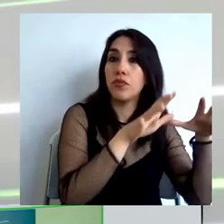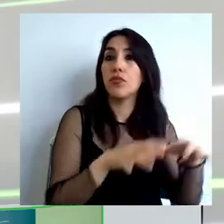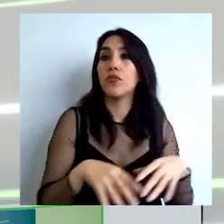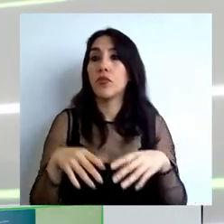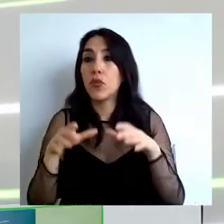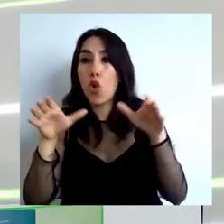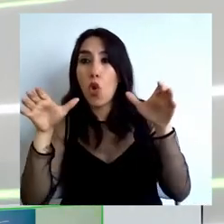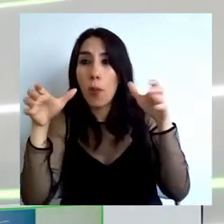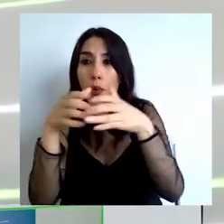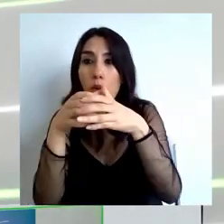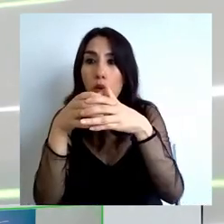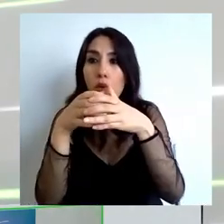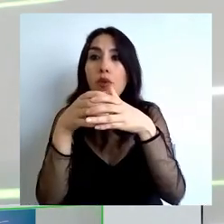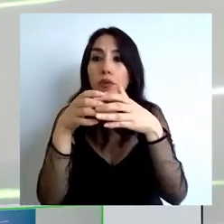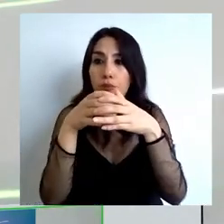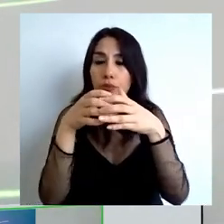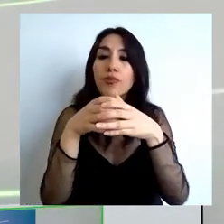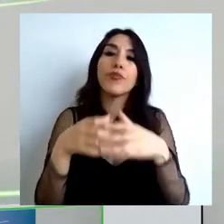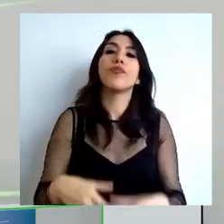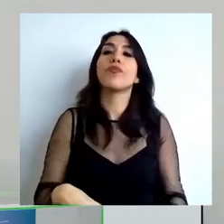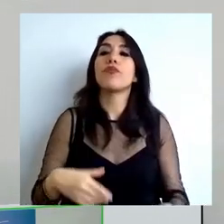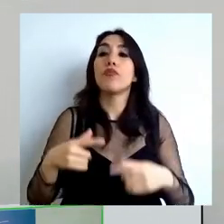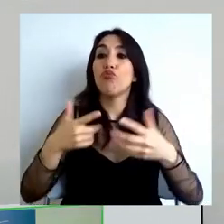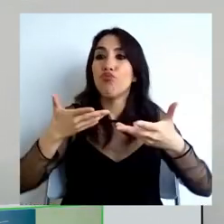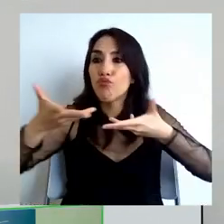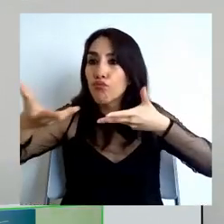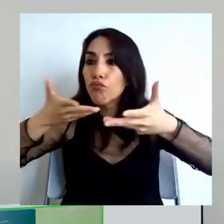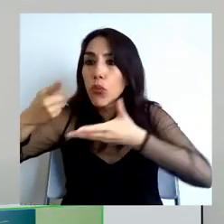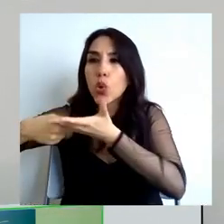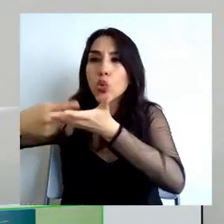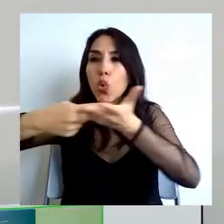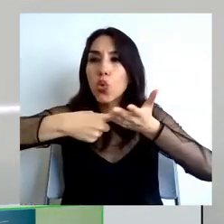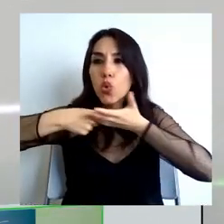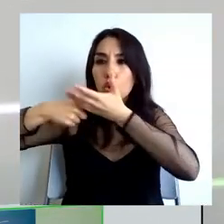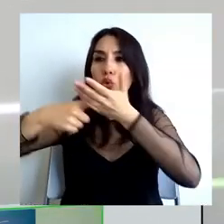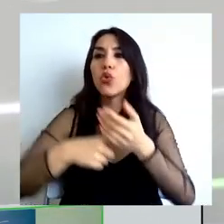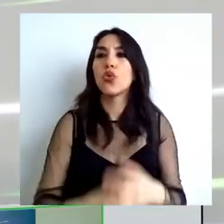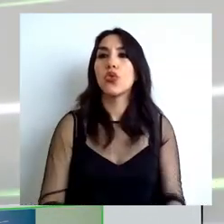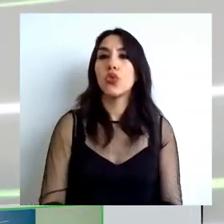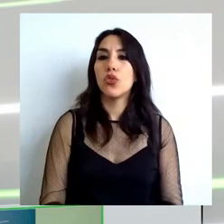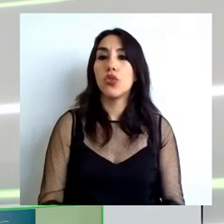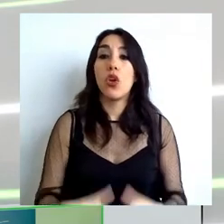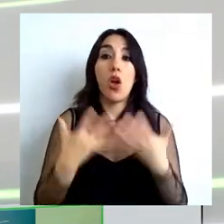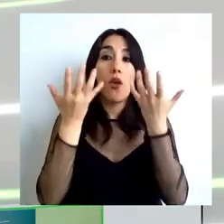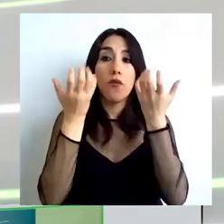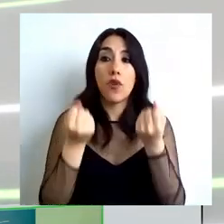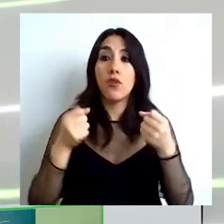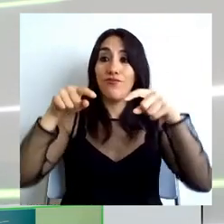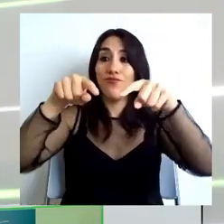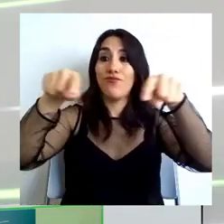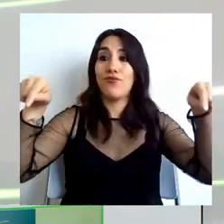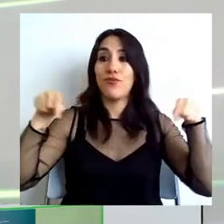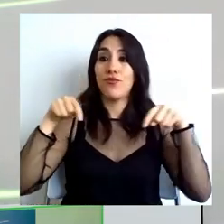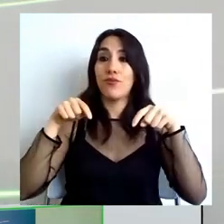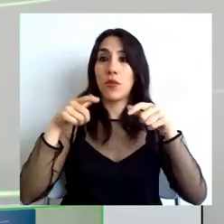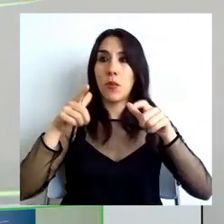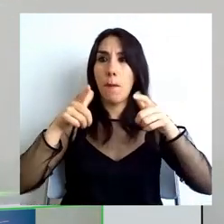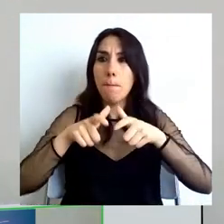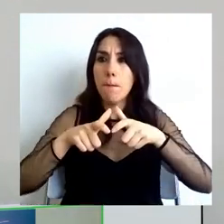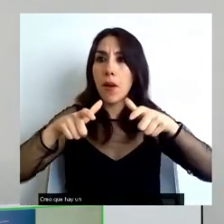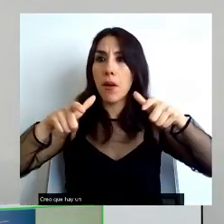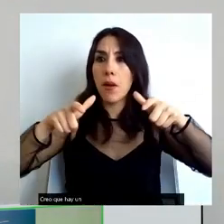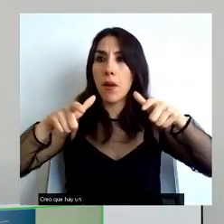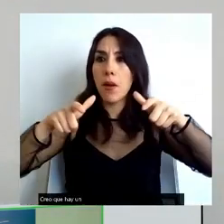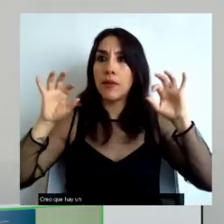bien, creo que hay un espacio enorme y un camino muy importante para recorrer en